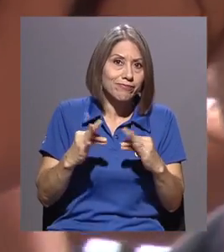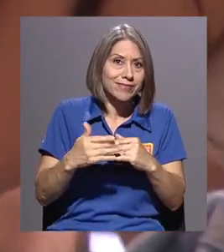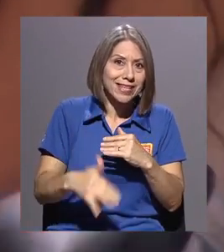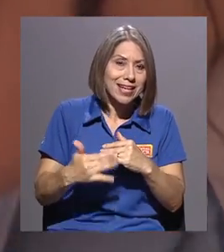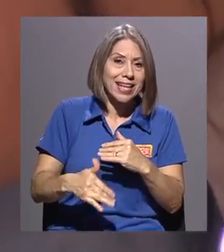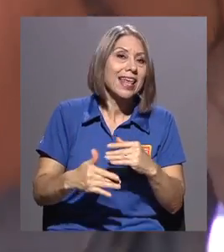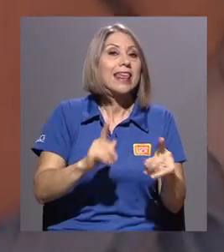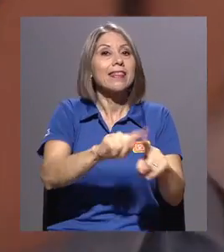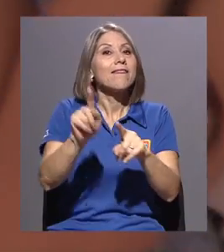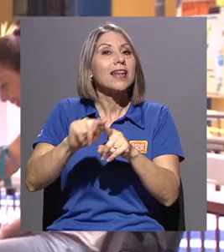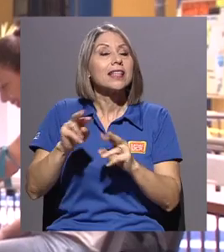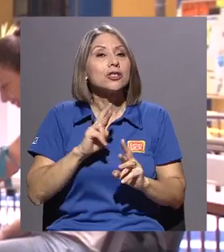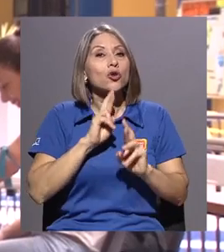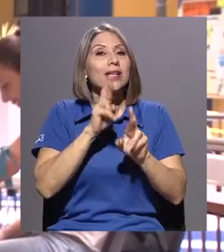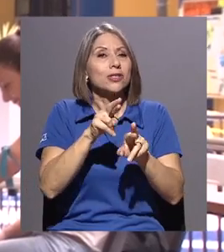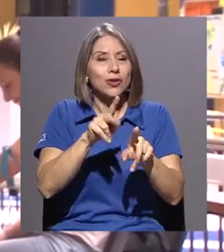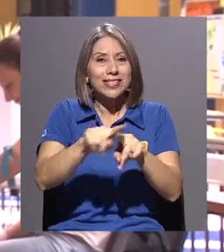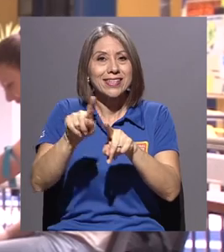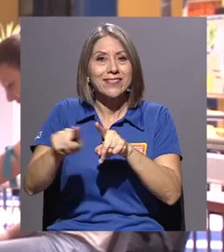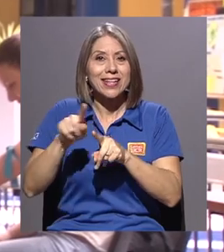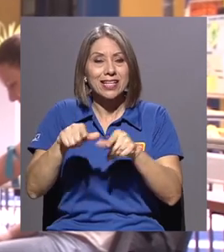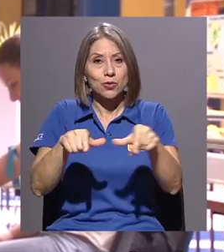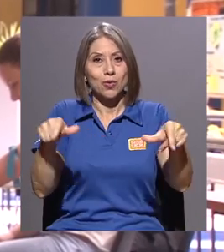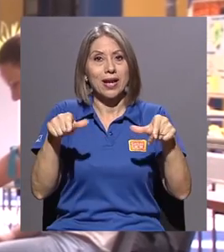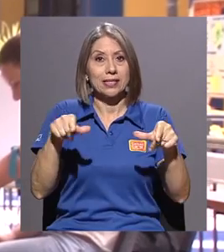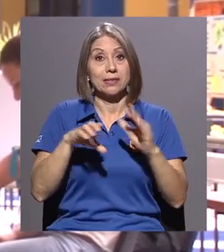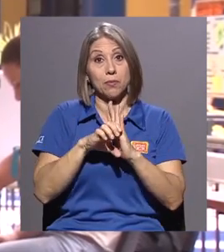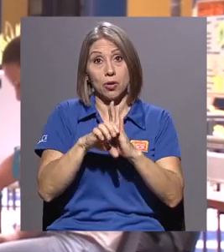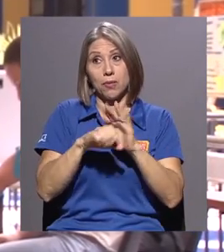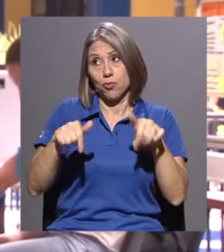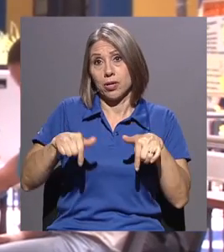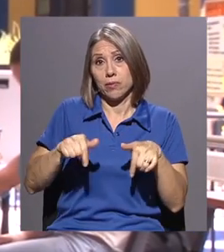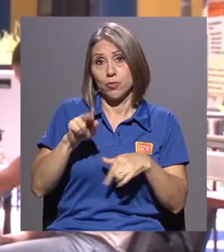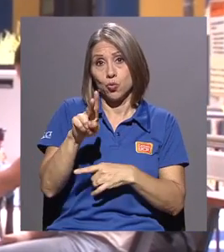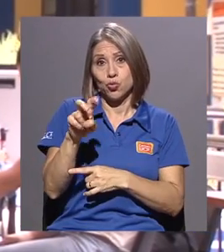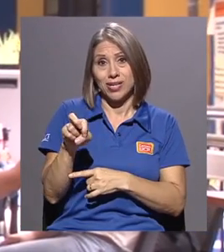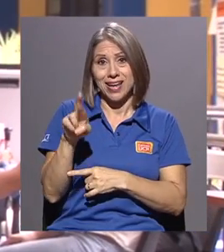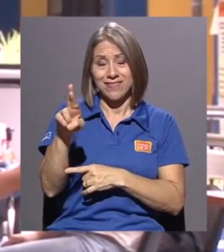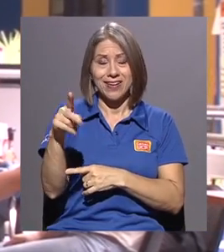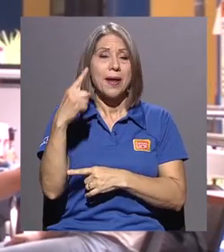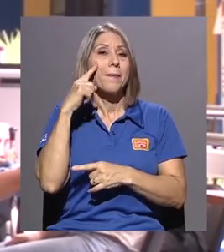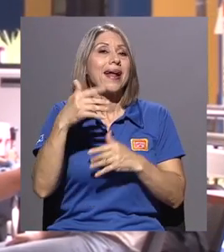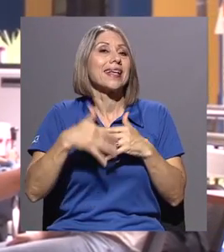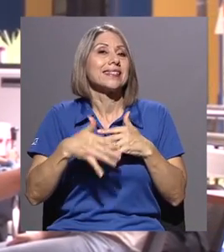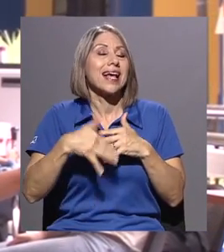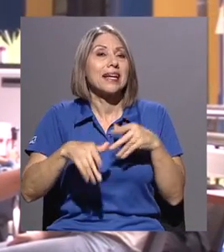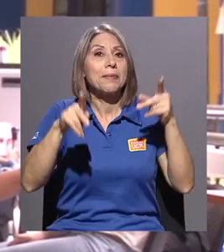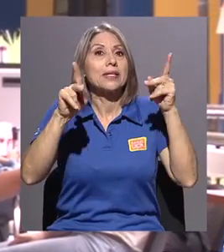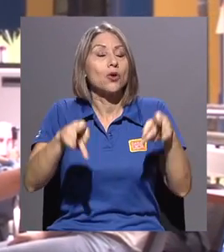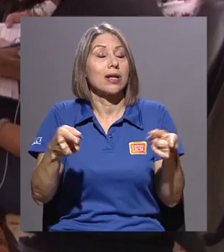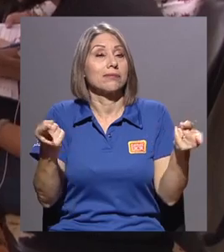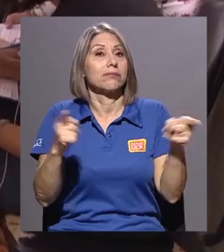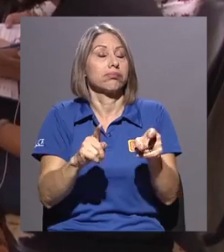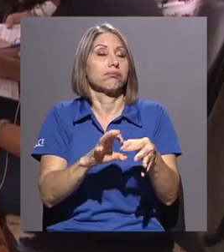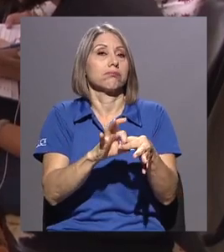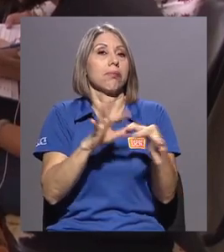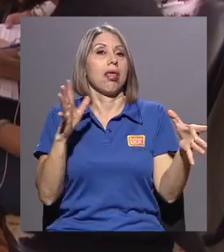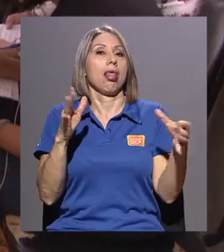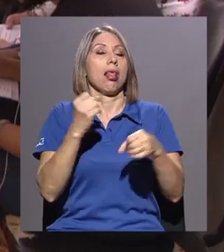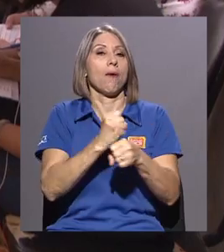como la Universidad de Costa Rica, van a abastecer pacientes que han tenido accidentes laborales o accidentes de